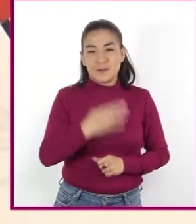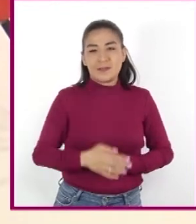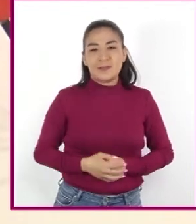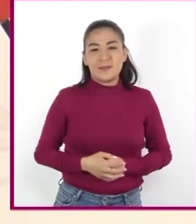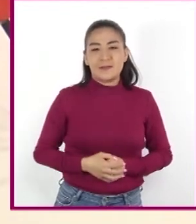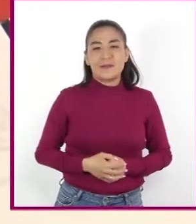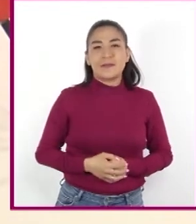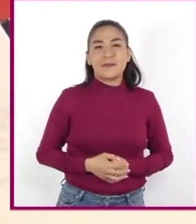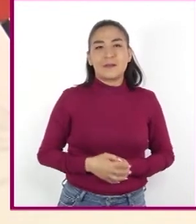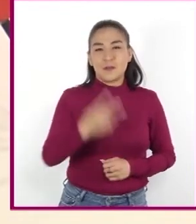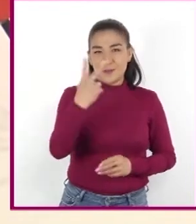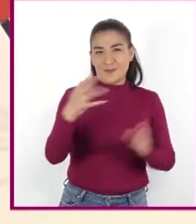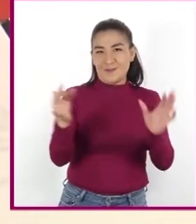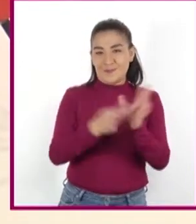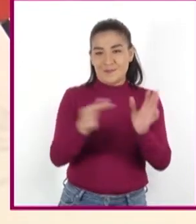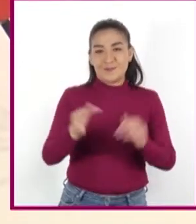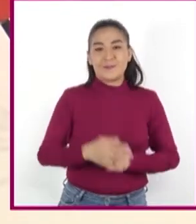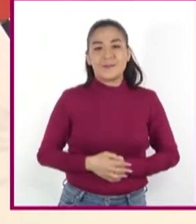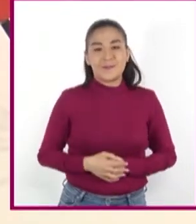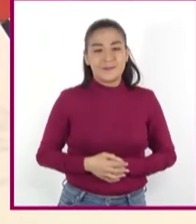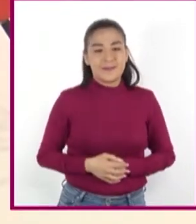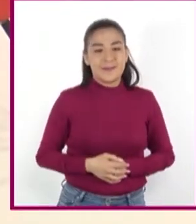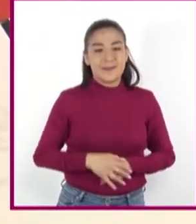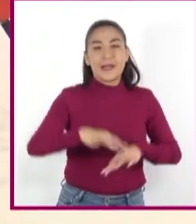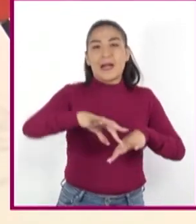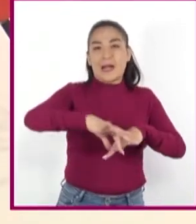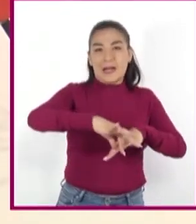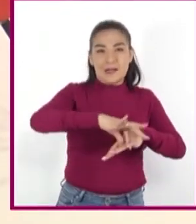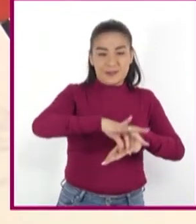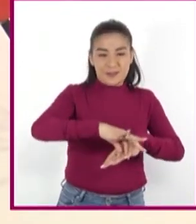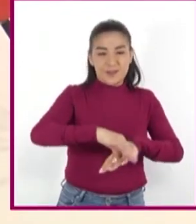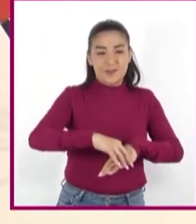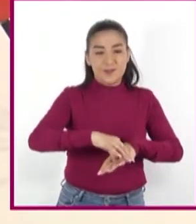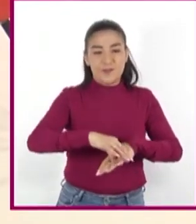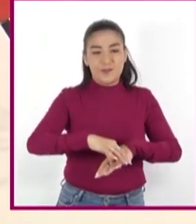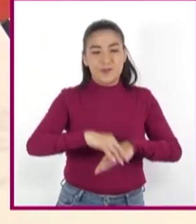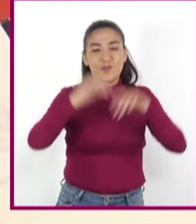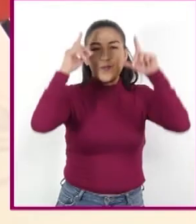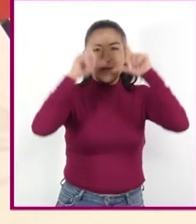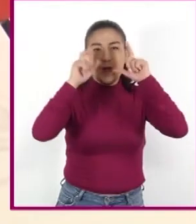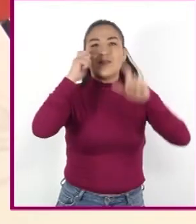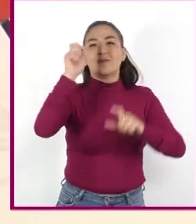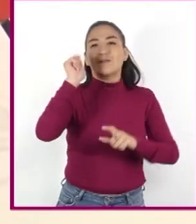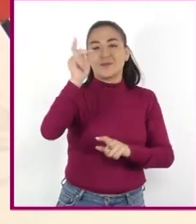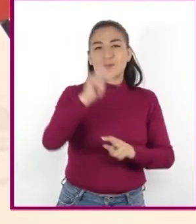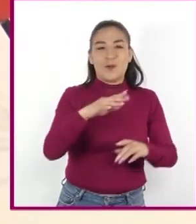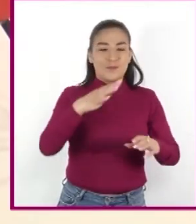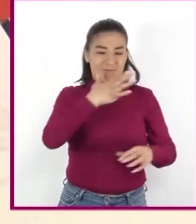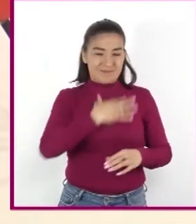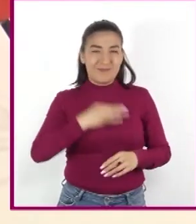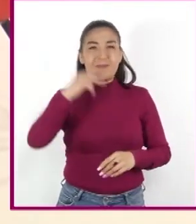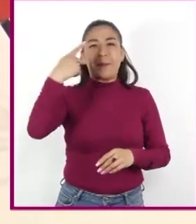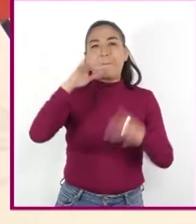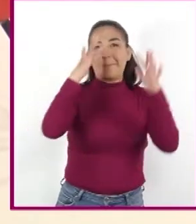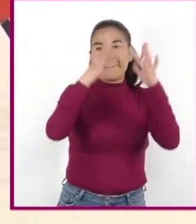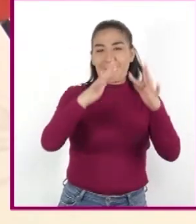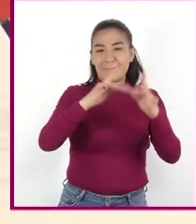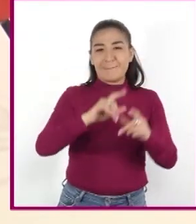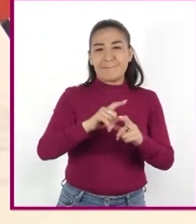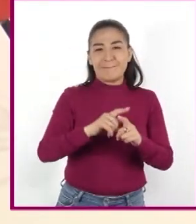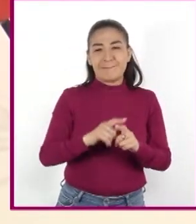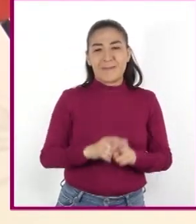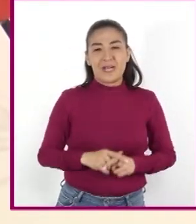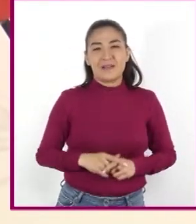Profesora Lourdes. Por 2 puntos. Anillo y fotografía de una joyería de París relacionada por un lado con la